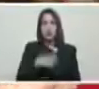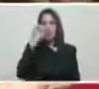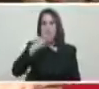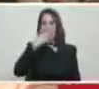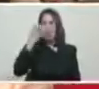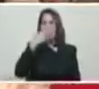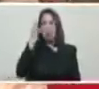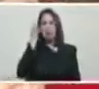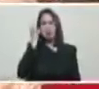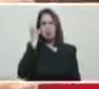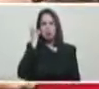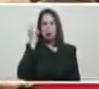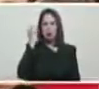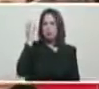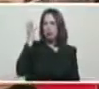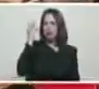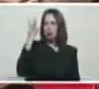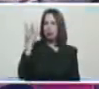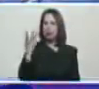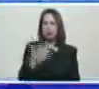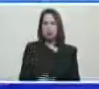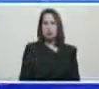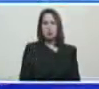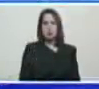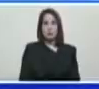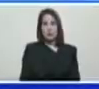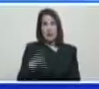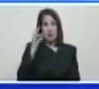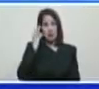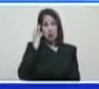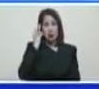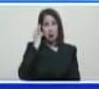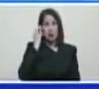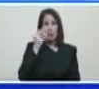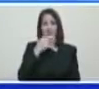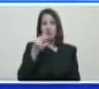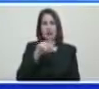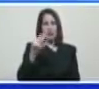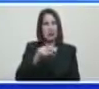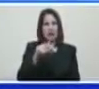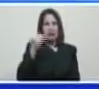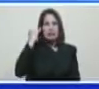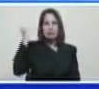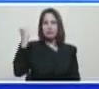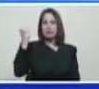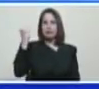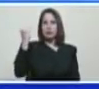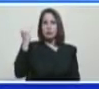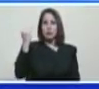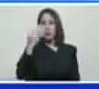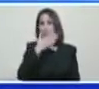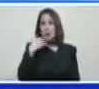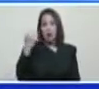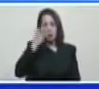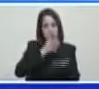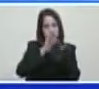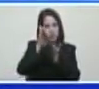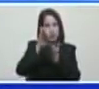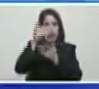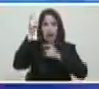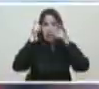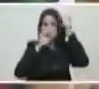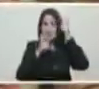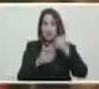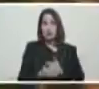inventó una mujer las mujeres son las más leales las mujeres fueron las más leales a